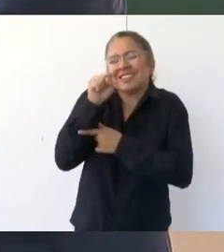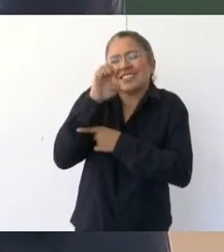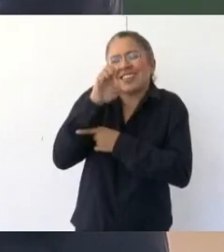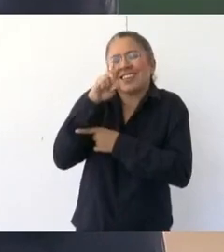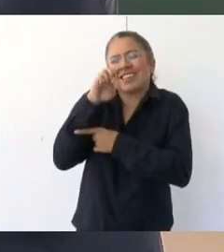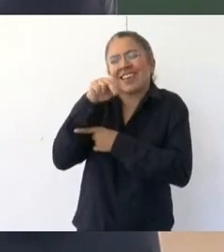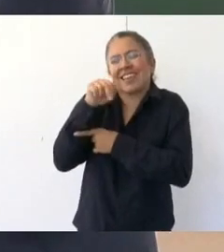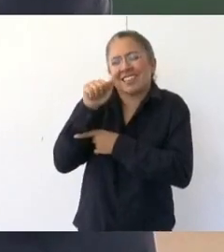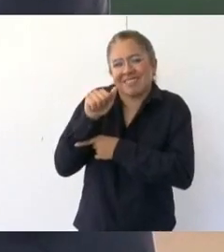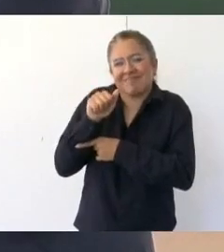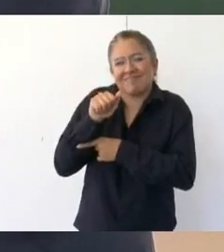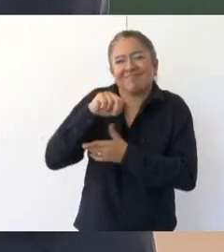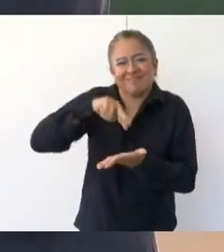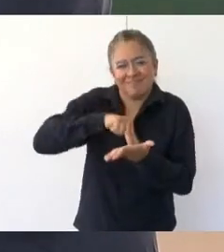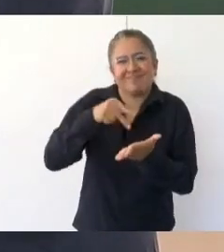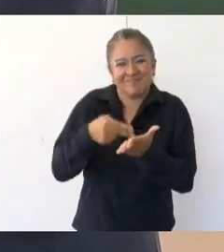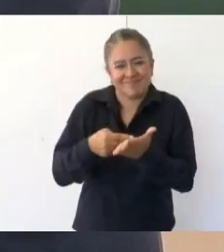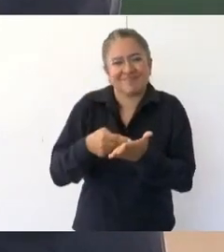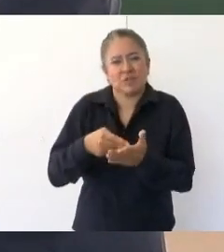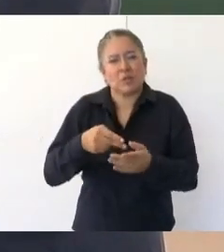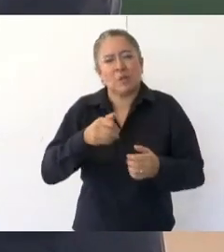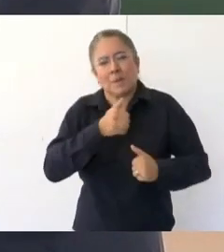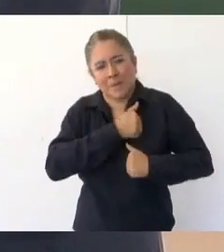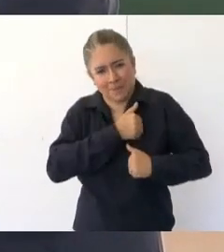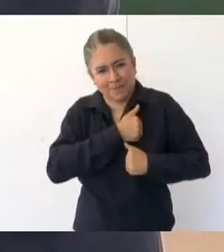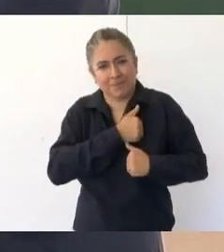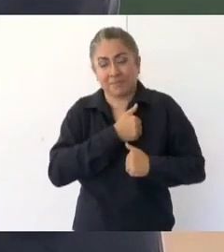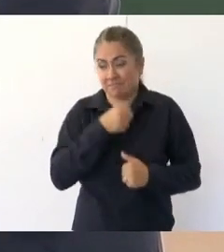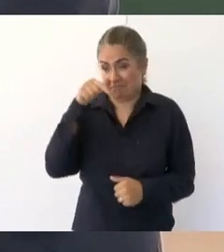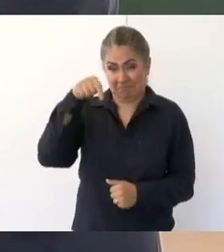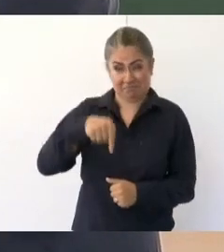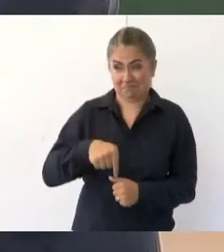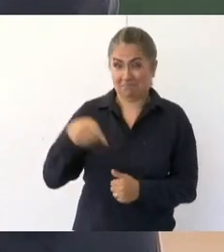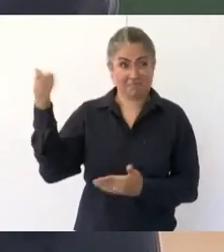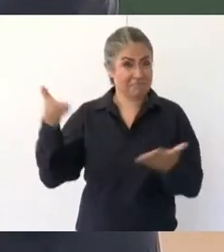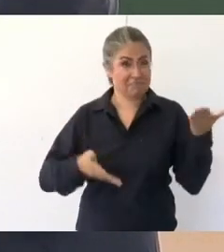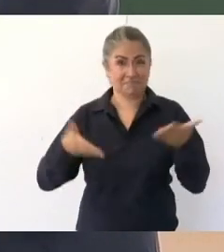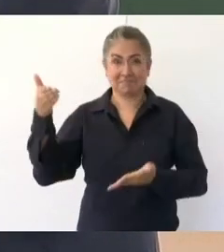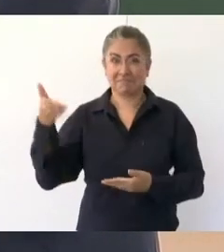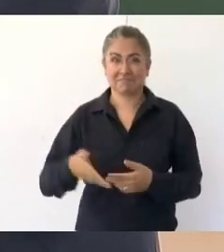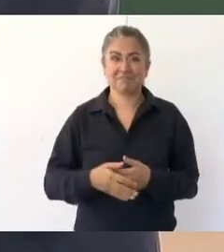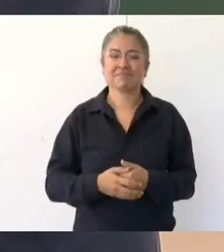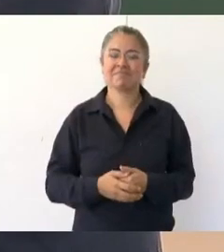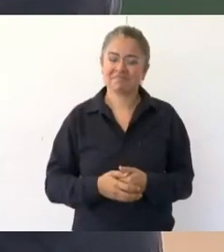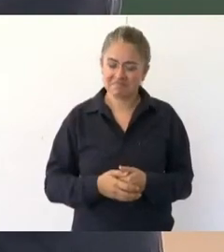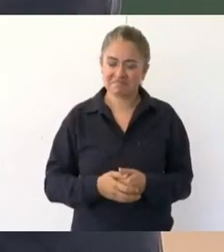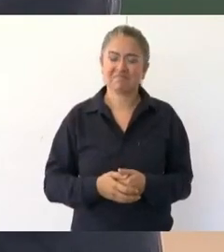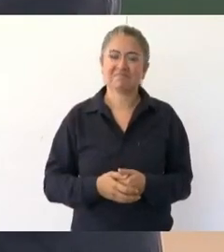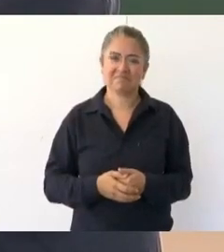los ingenieros militares que están aquí, y